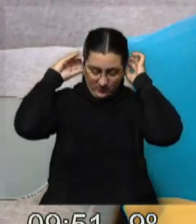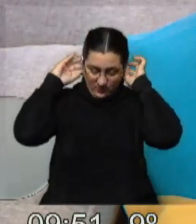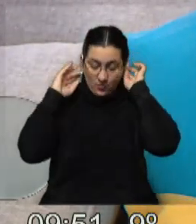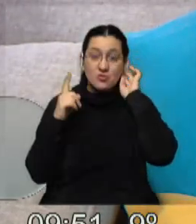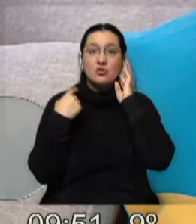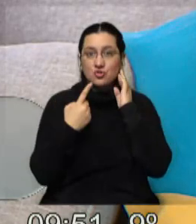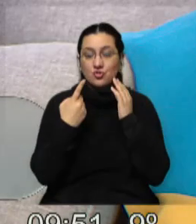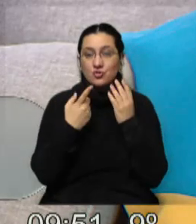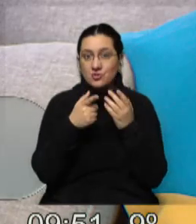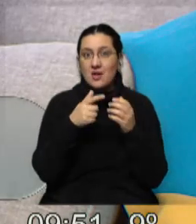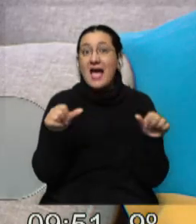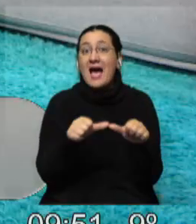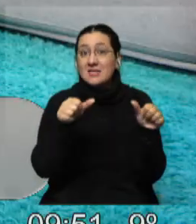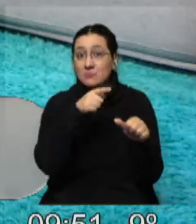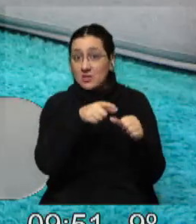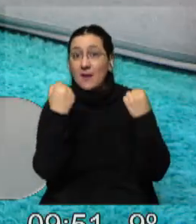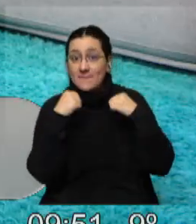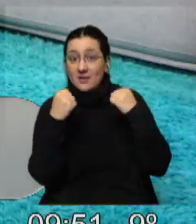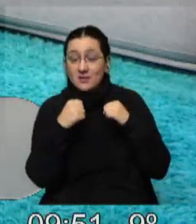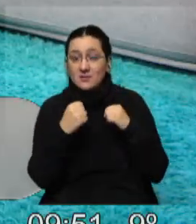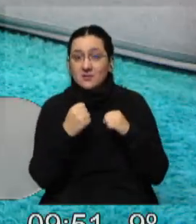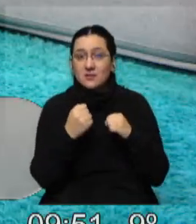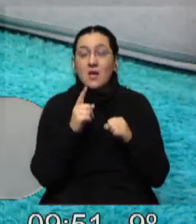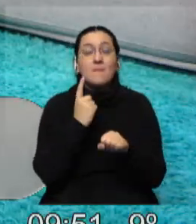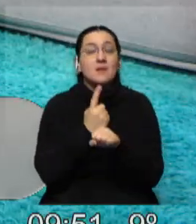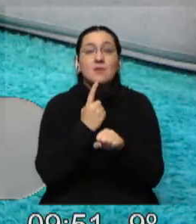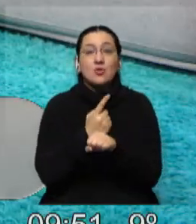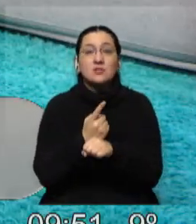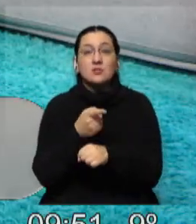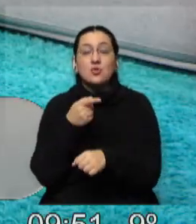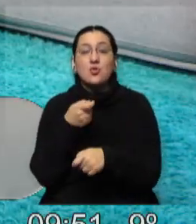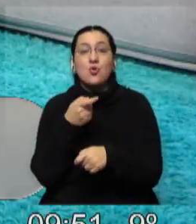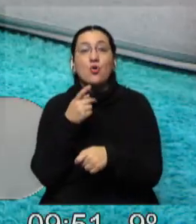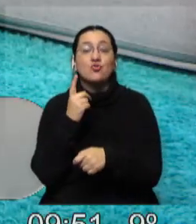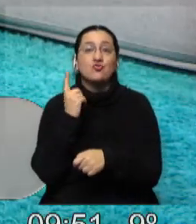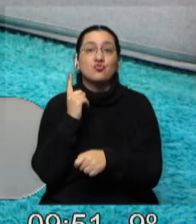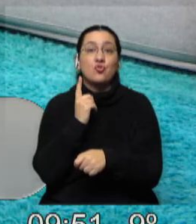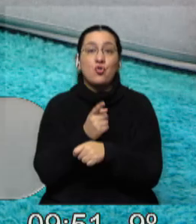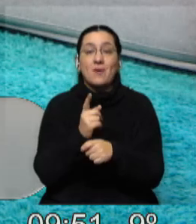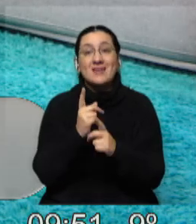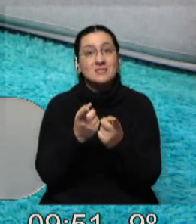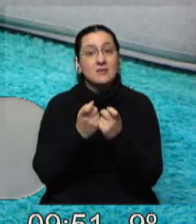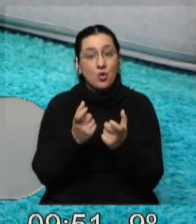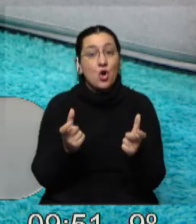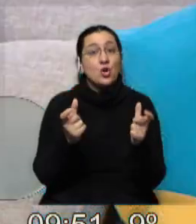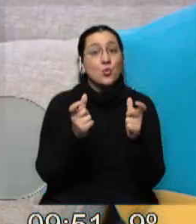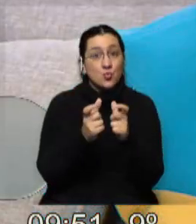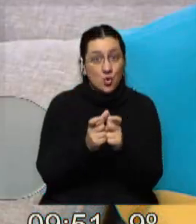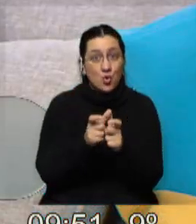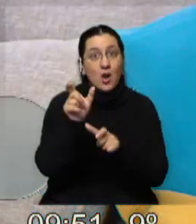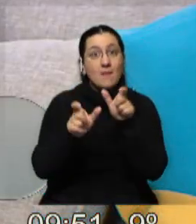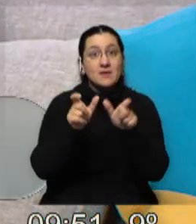estas prácticas es... nos doman, en realidad. Es tener ciertas reuniones con las personas